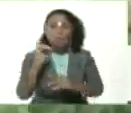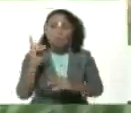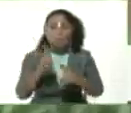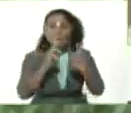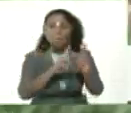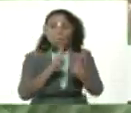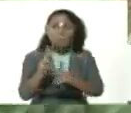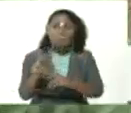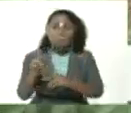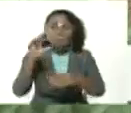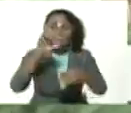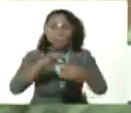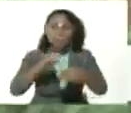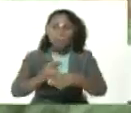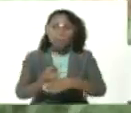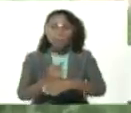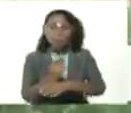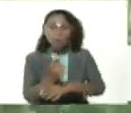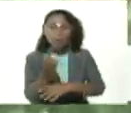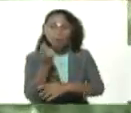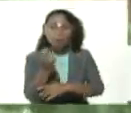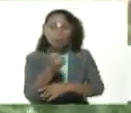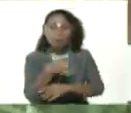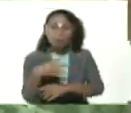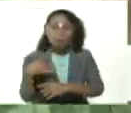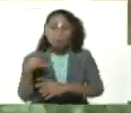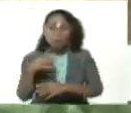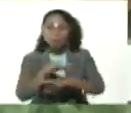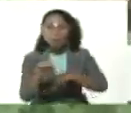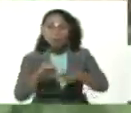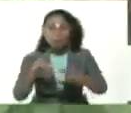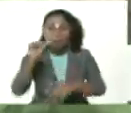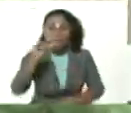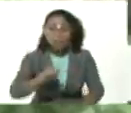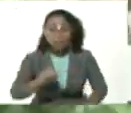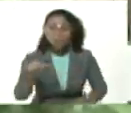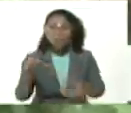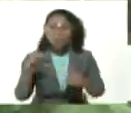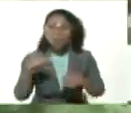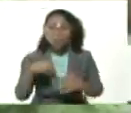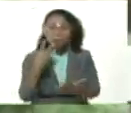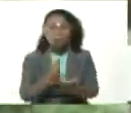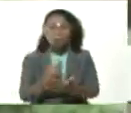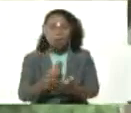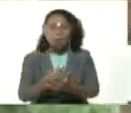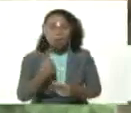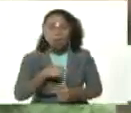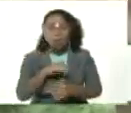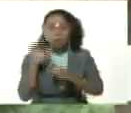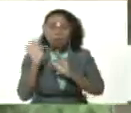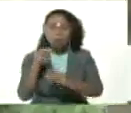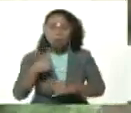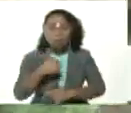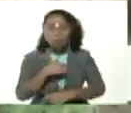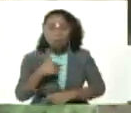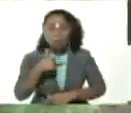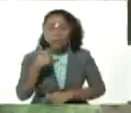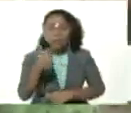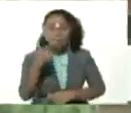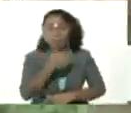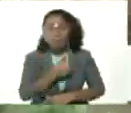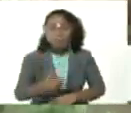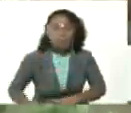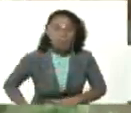de siembra de arroz en los municipios del sur de Monagas. En este sentido, quiero decirle, ciudadano presidente